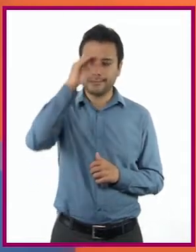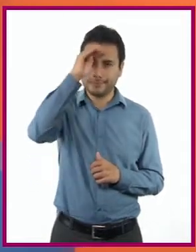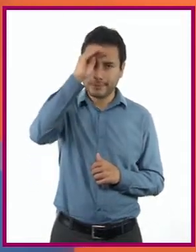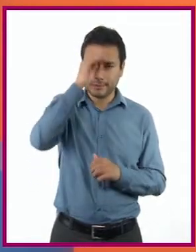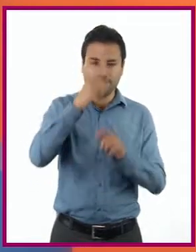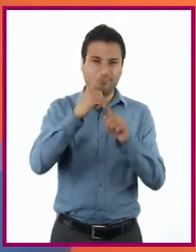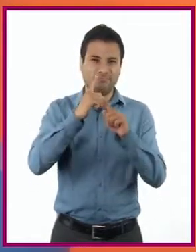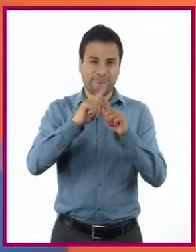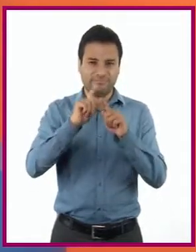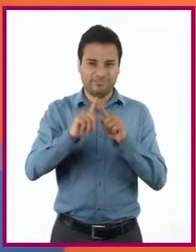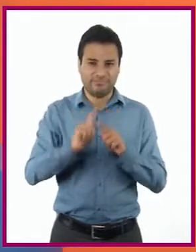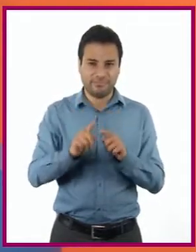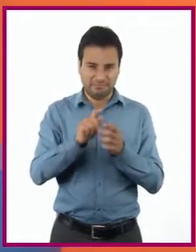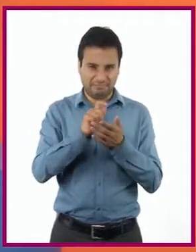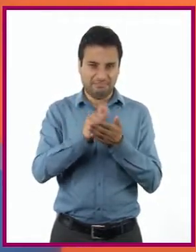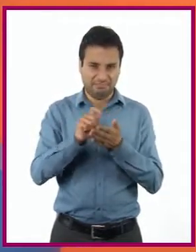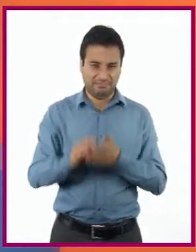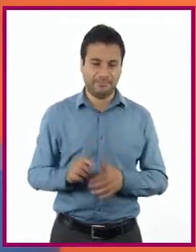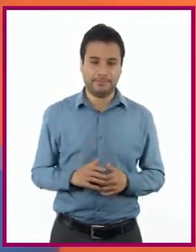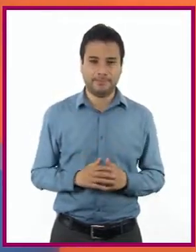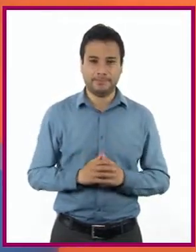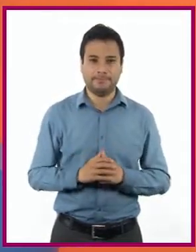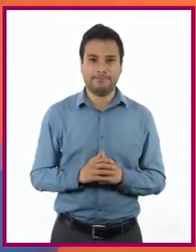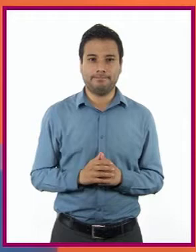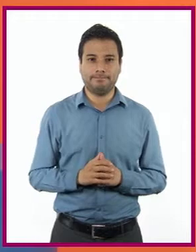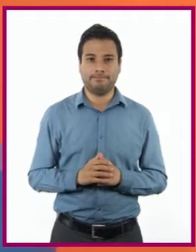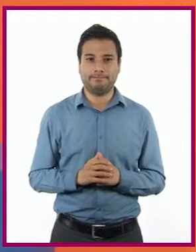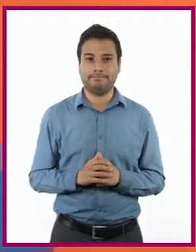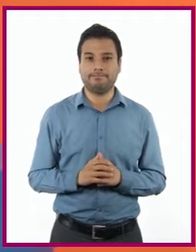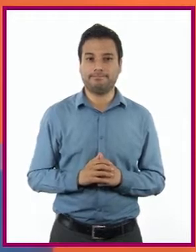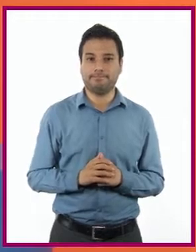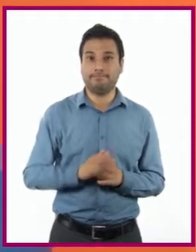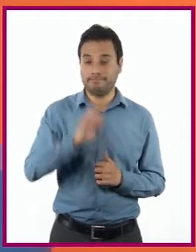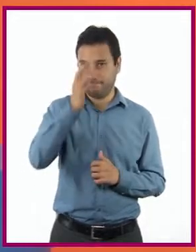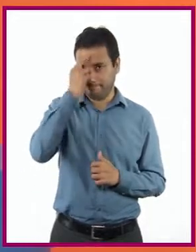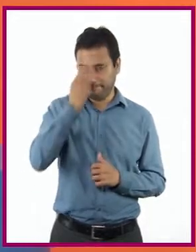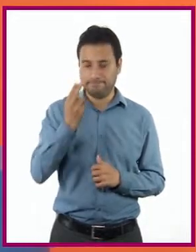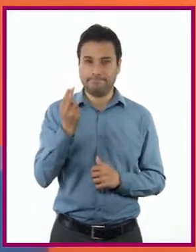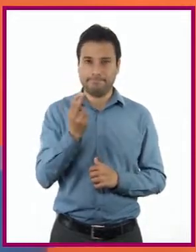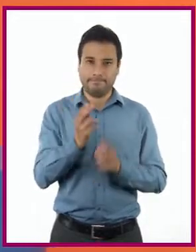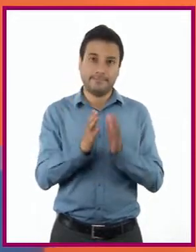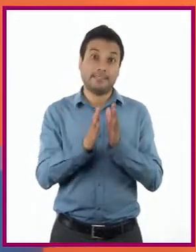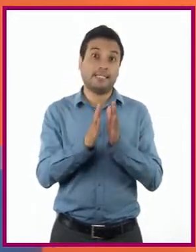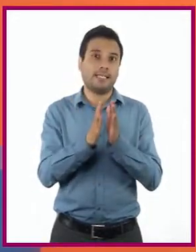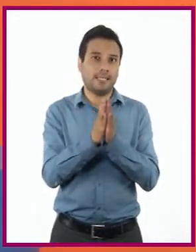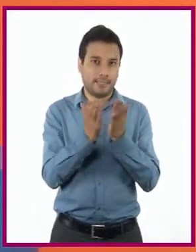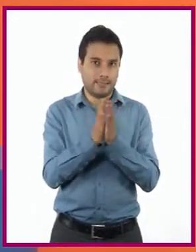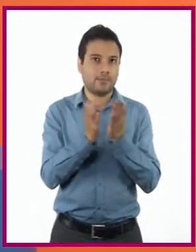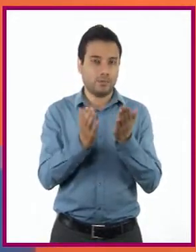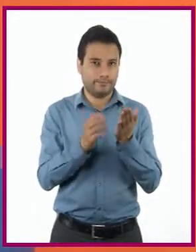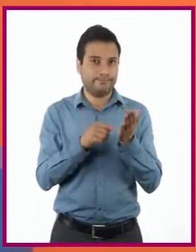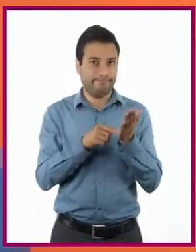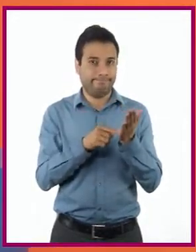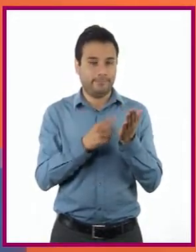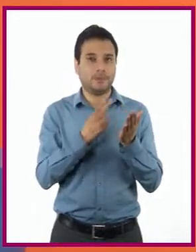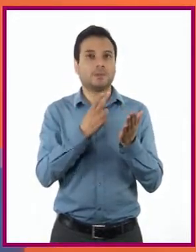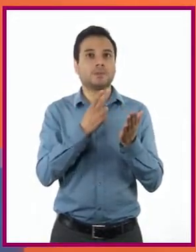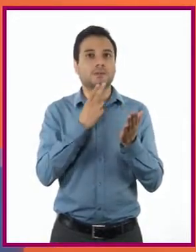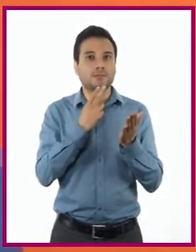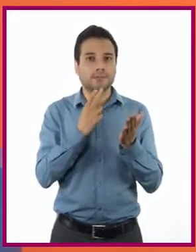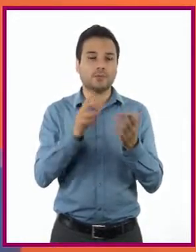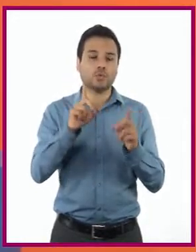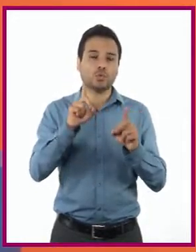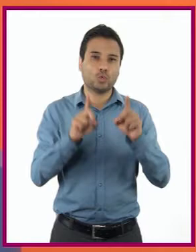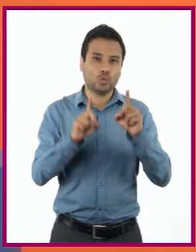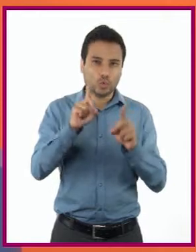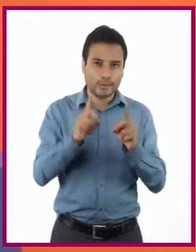para que puedan despejarlas más adelante. Tomen en cuenta su libro de texto, que es de gran utilidad para consultar dudas y